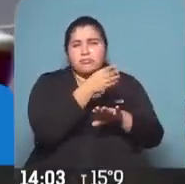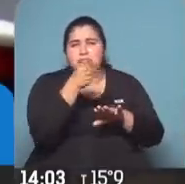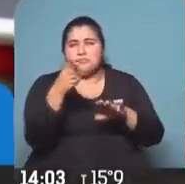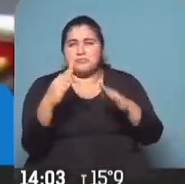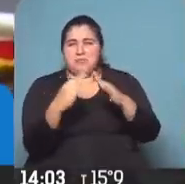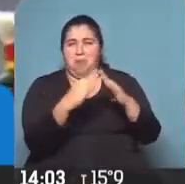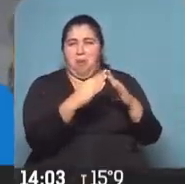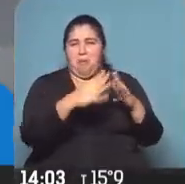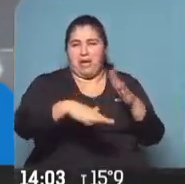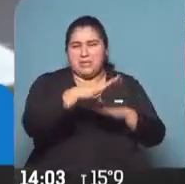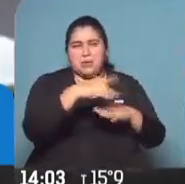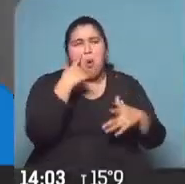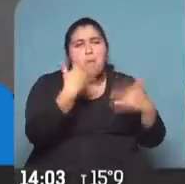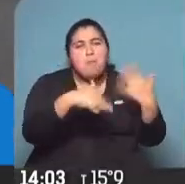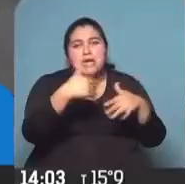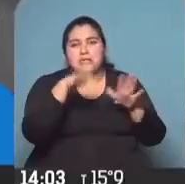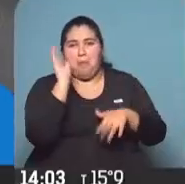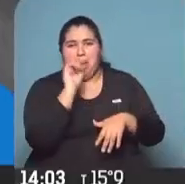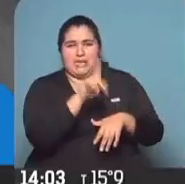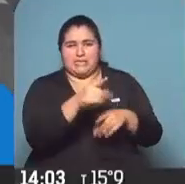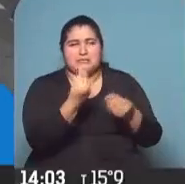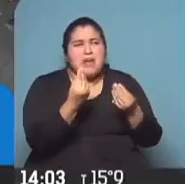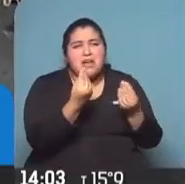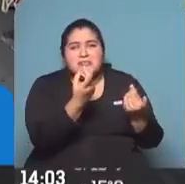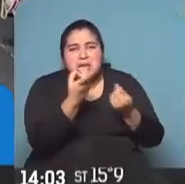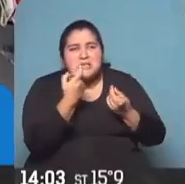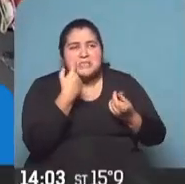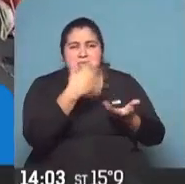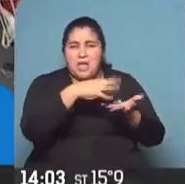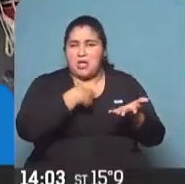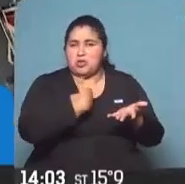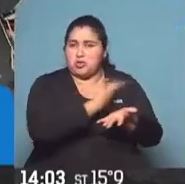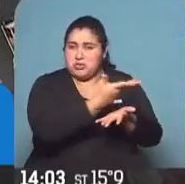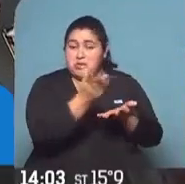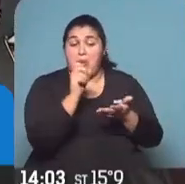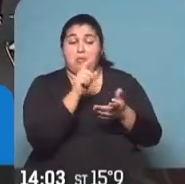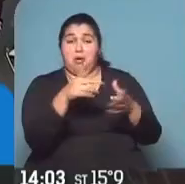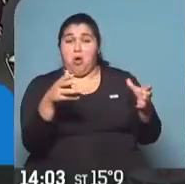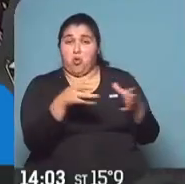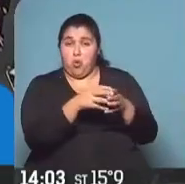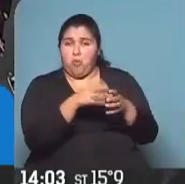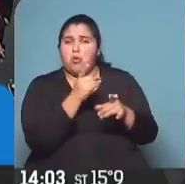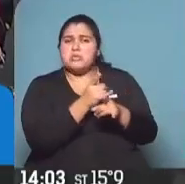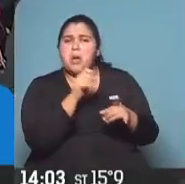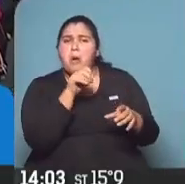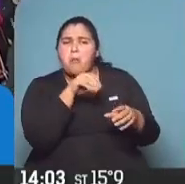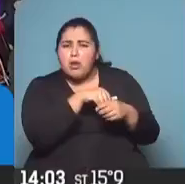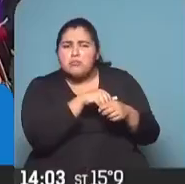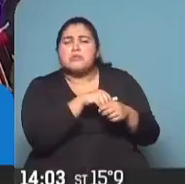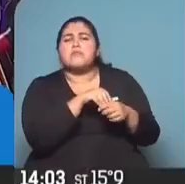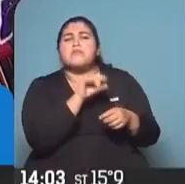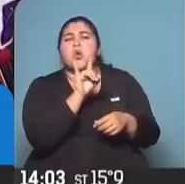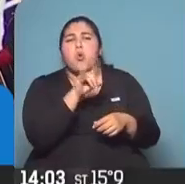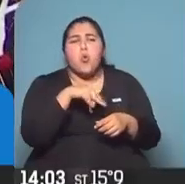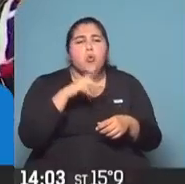de emergencia que presentan mayor vulnerabilidad social en grupos de 3 denominados unidades